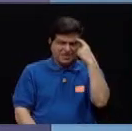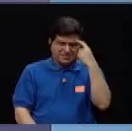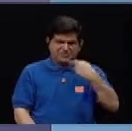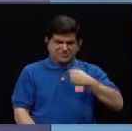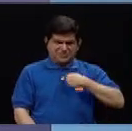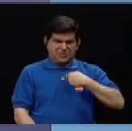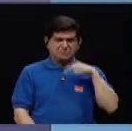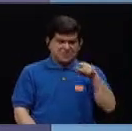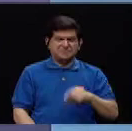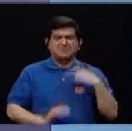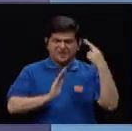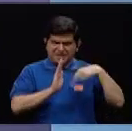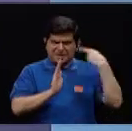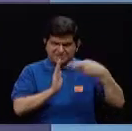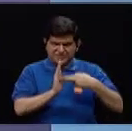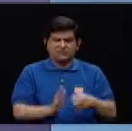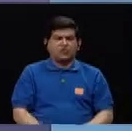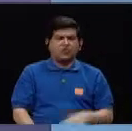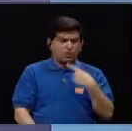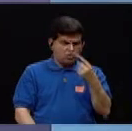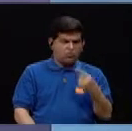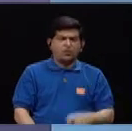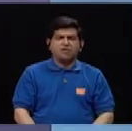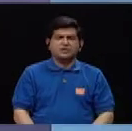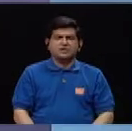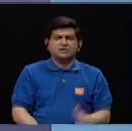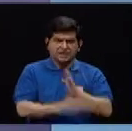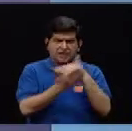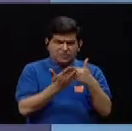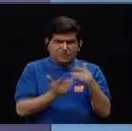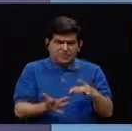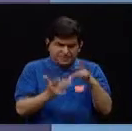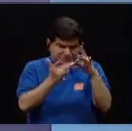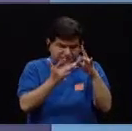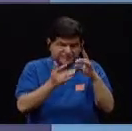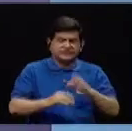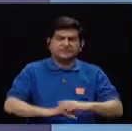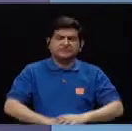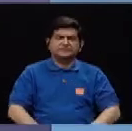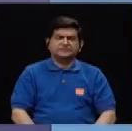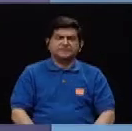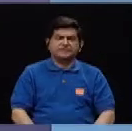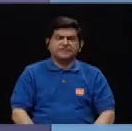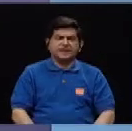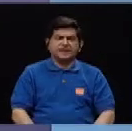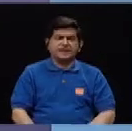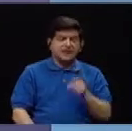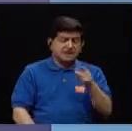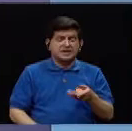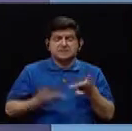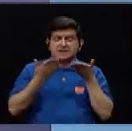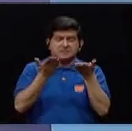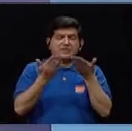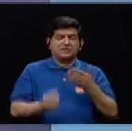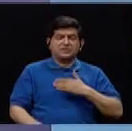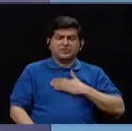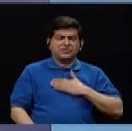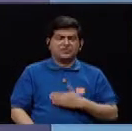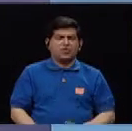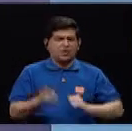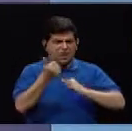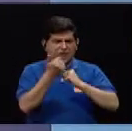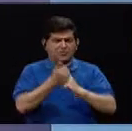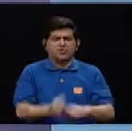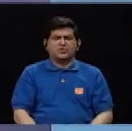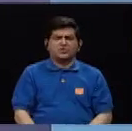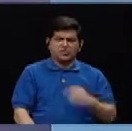en mí para el personaje, lo dice en el especial. Entonces de una vez me lo dio y me apoyó mucho porque